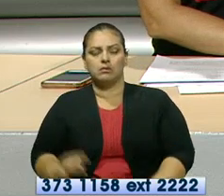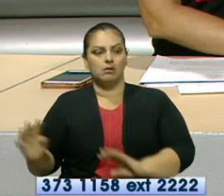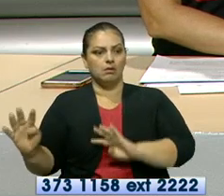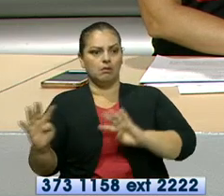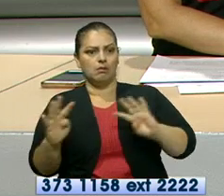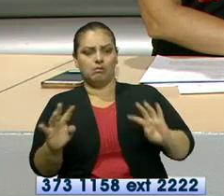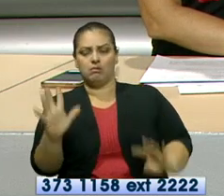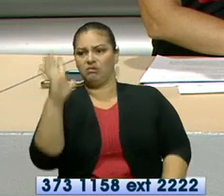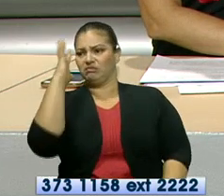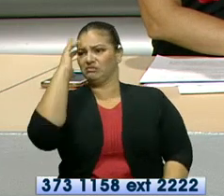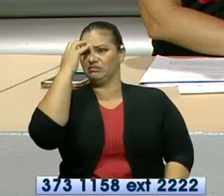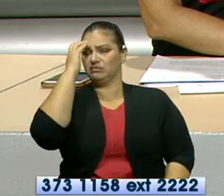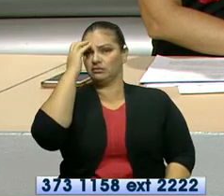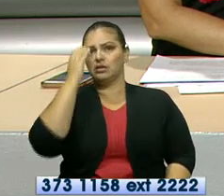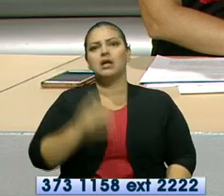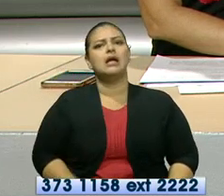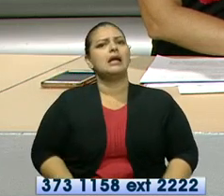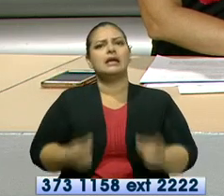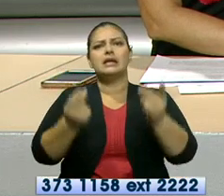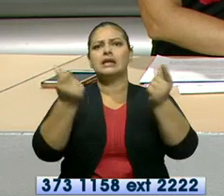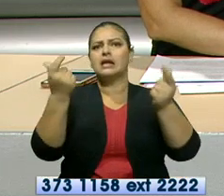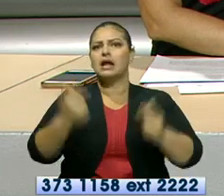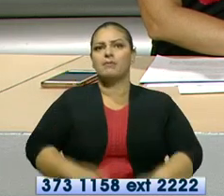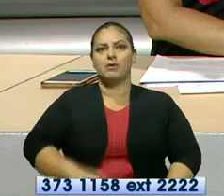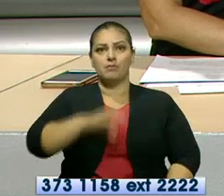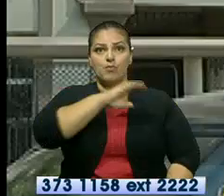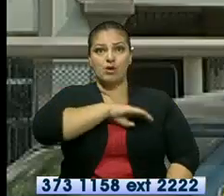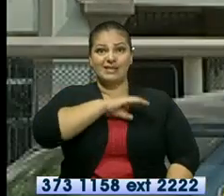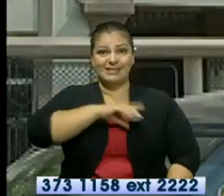se comprobó que se trató de una falsa alarma.